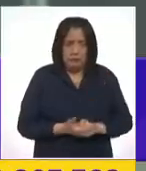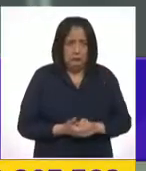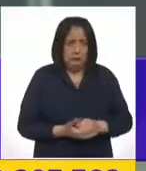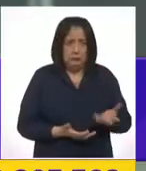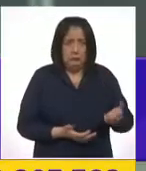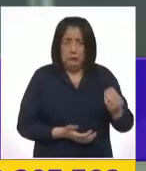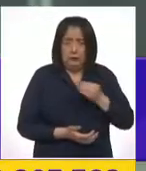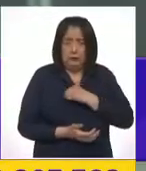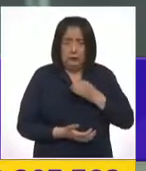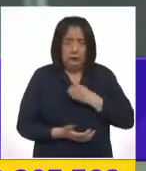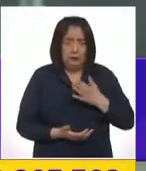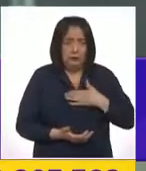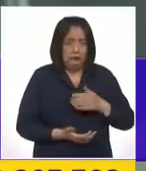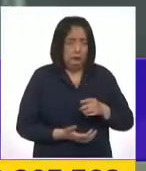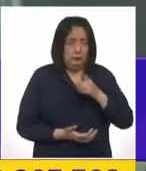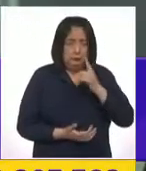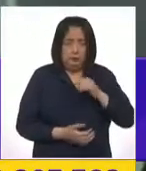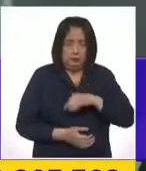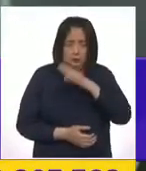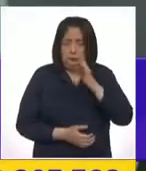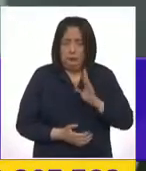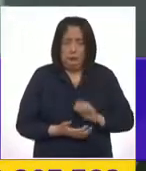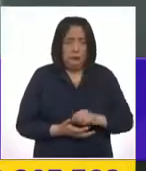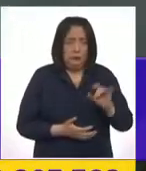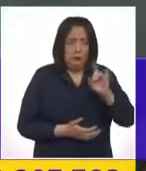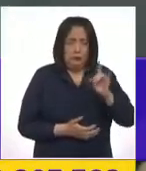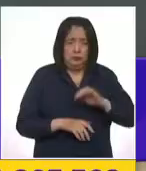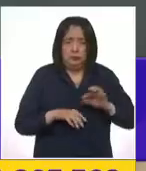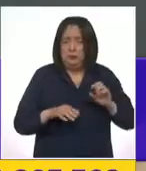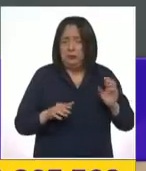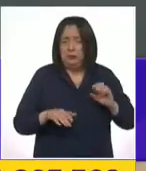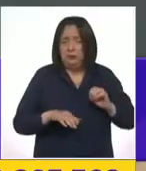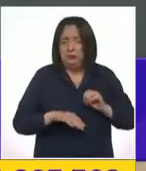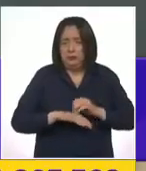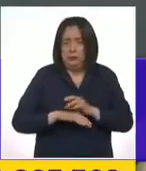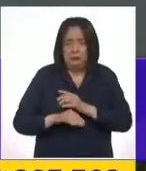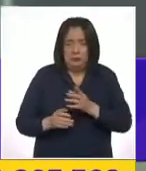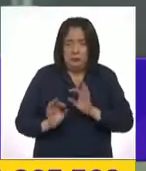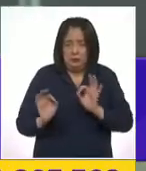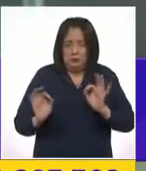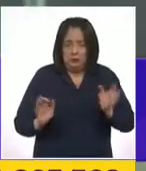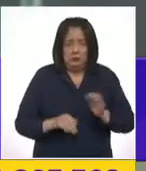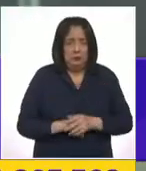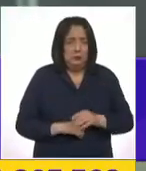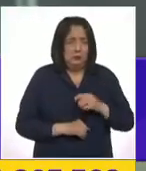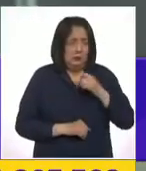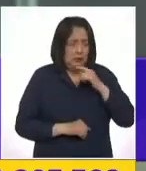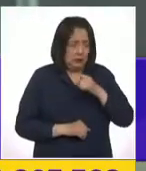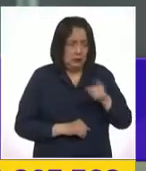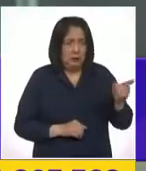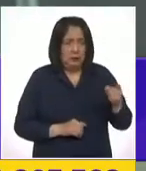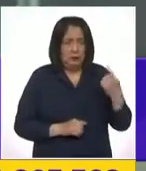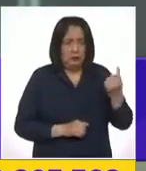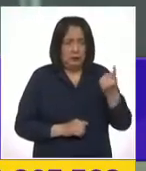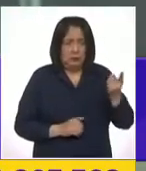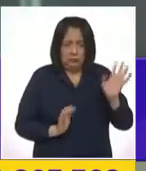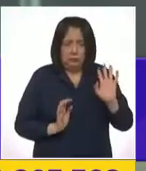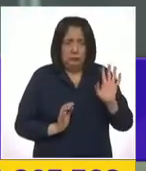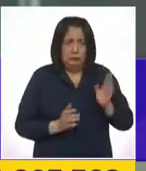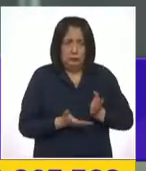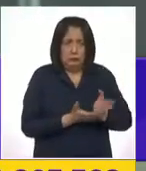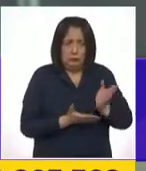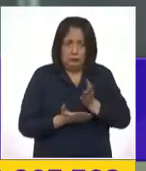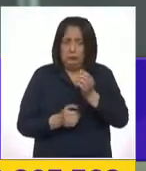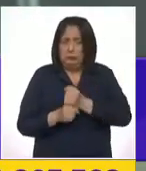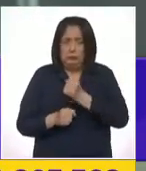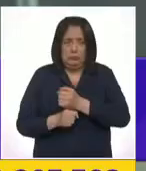alma de mi padre, nunca he utilizado ninguna influencia ante nadie. Ellas solas se han trazado su trabajo